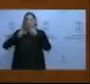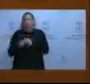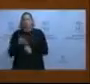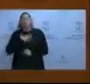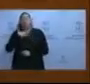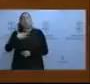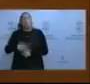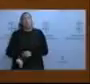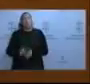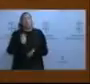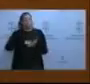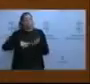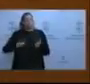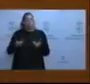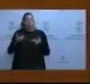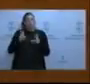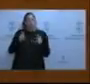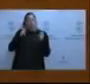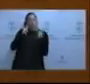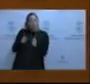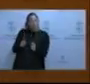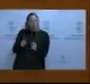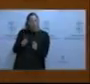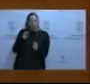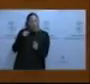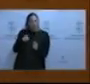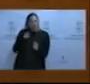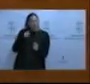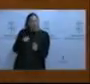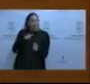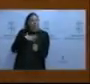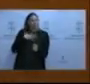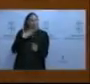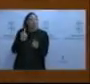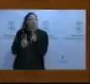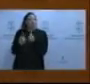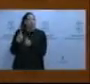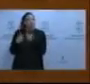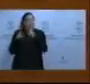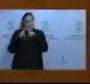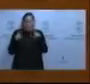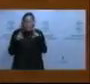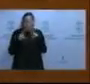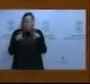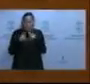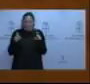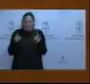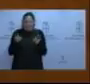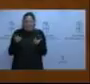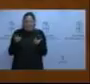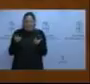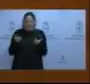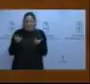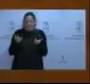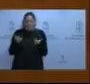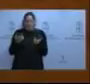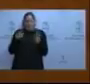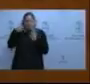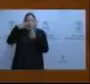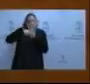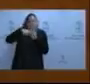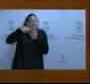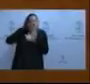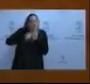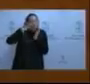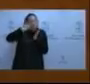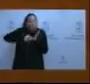licitadores. Esto en el sector público viene ocurriendo mucho. Hay algunas empresas y entes que no tienen ni unas normas de